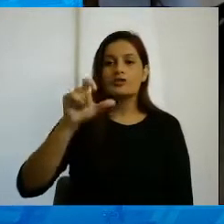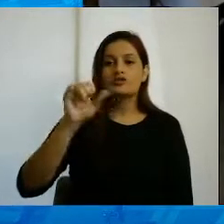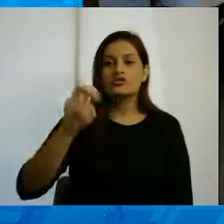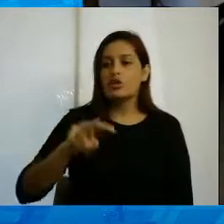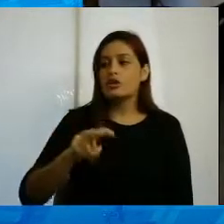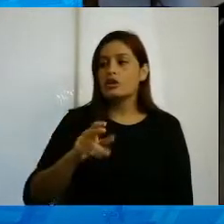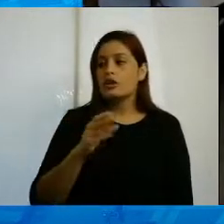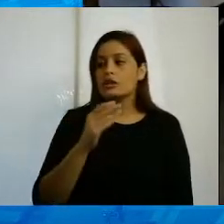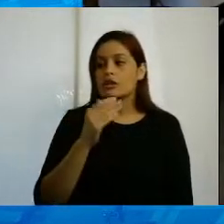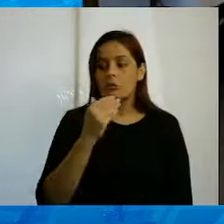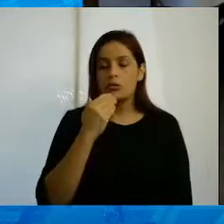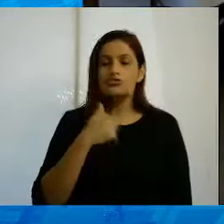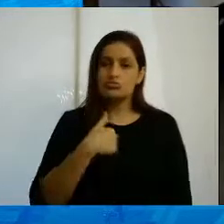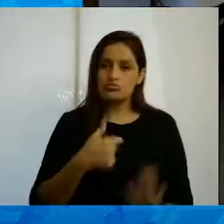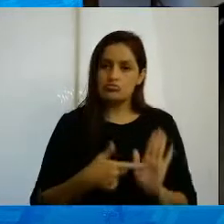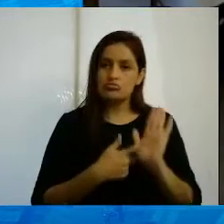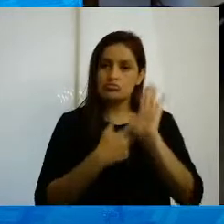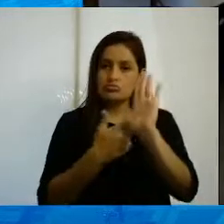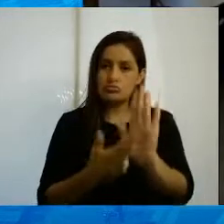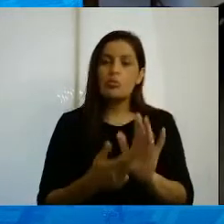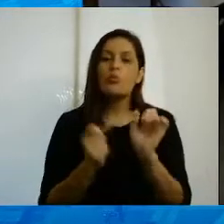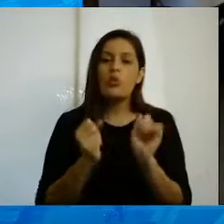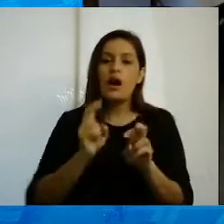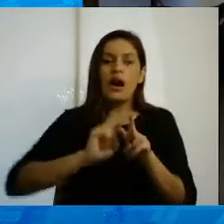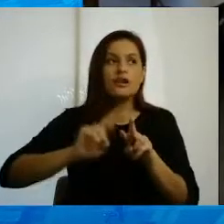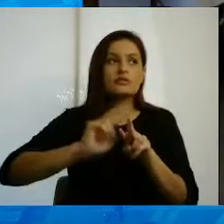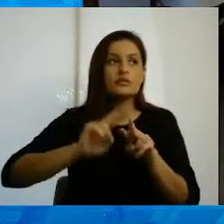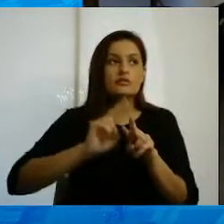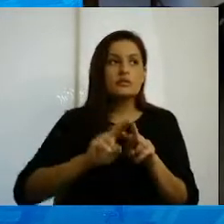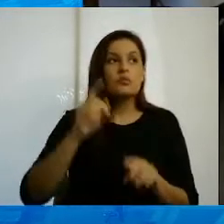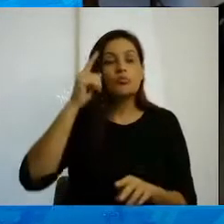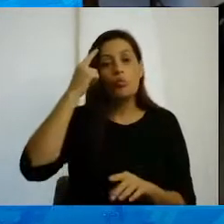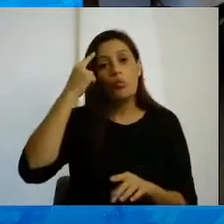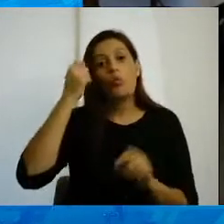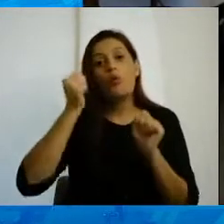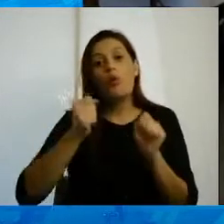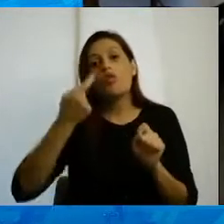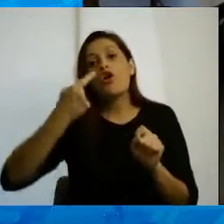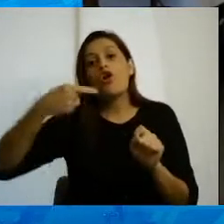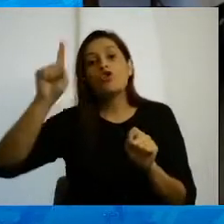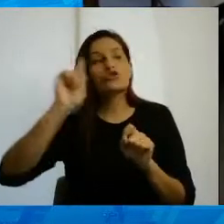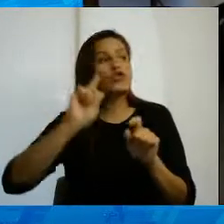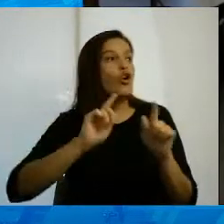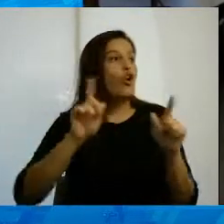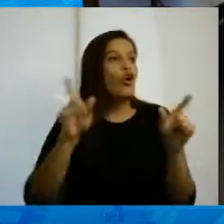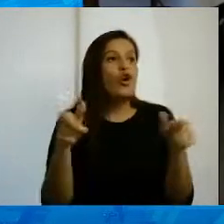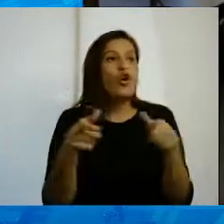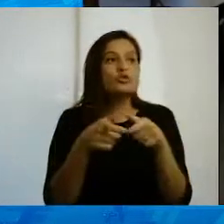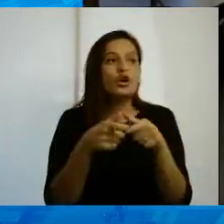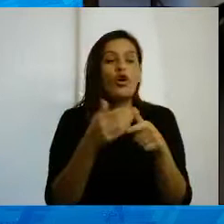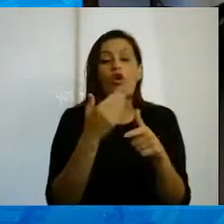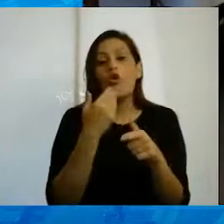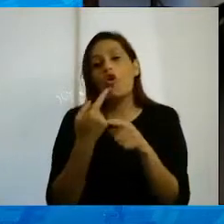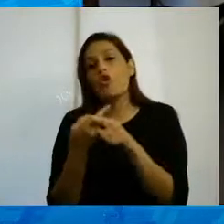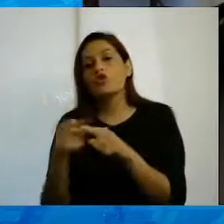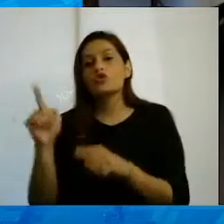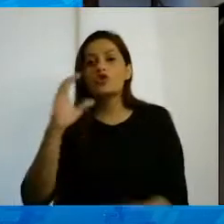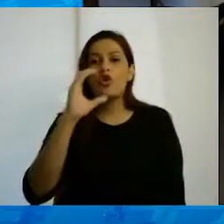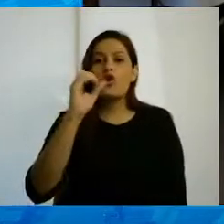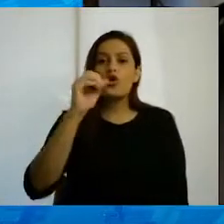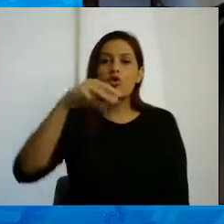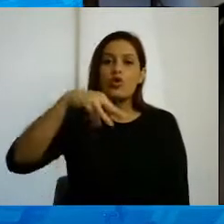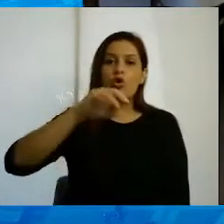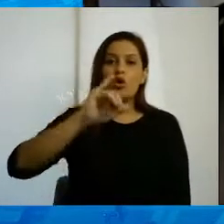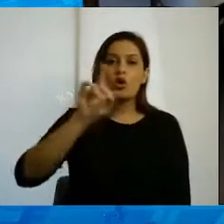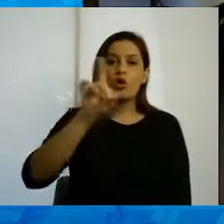de poder coordinar esa instancia. Puede ser perfectamente un consejo extraordinario, o puede ser en alguna comisión, o simplemente en una